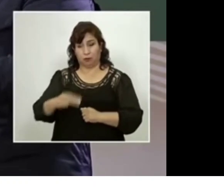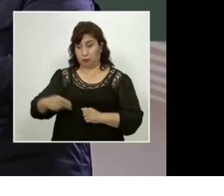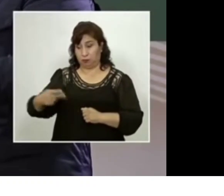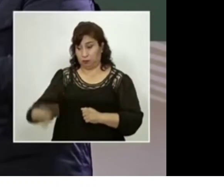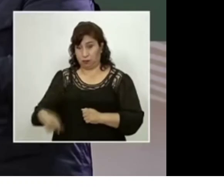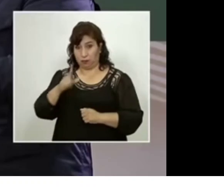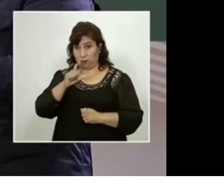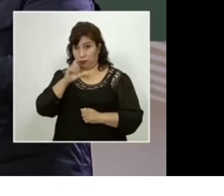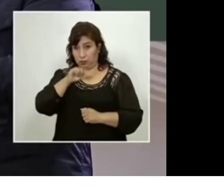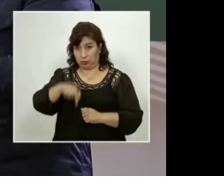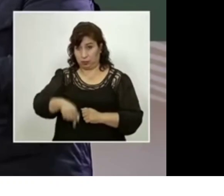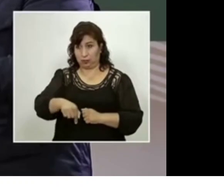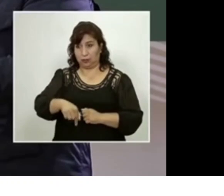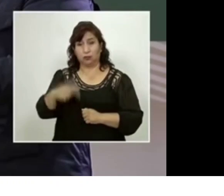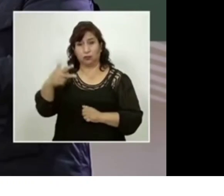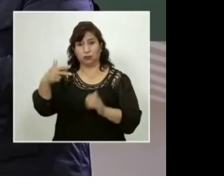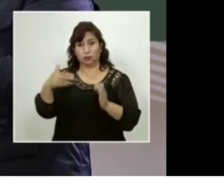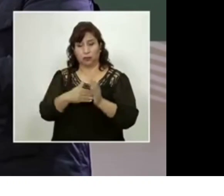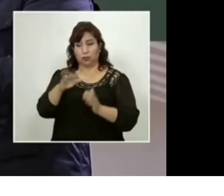Aguascalientes,